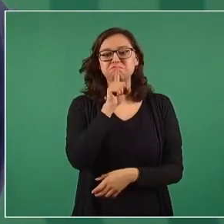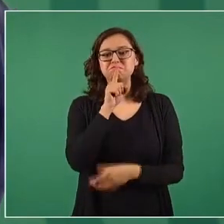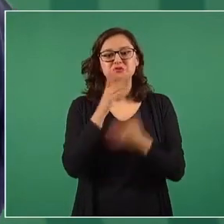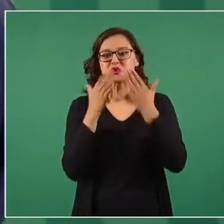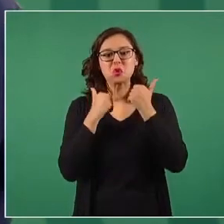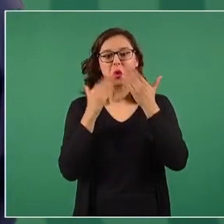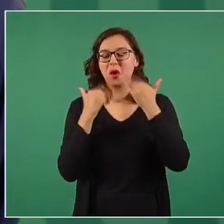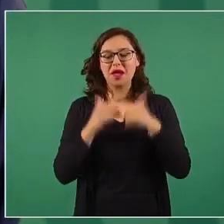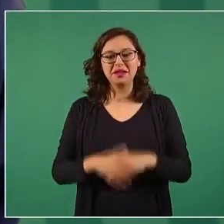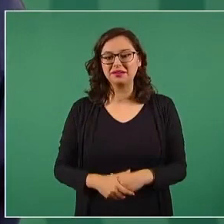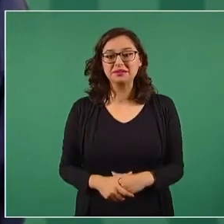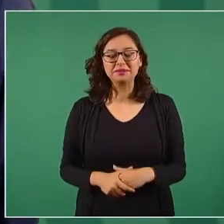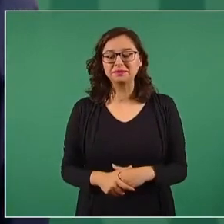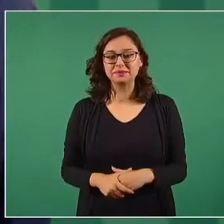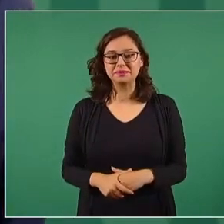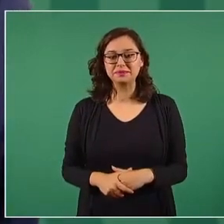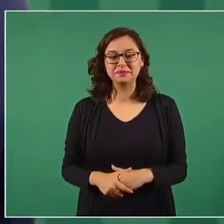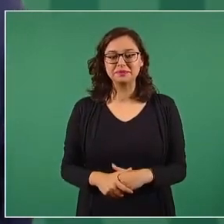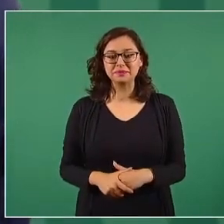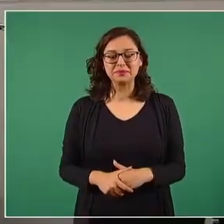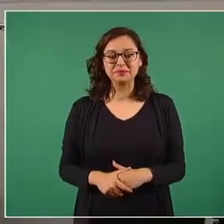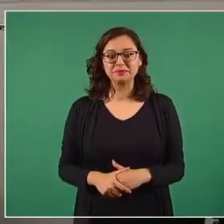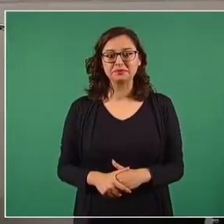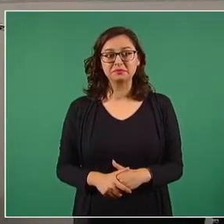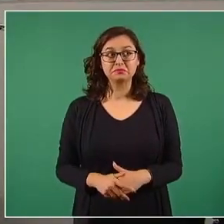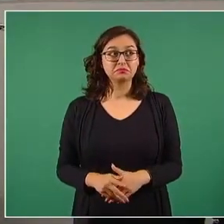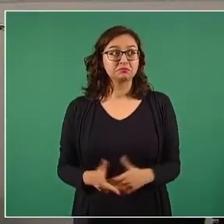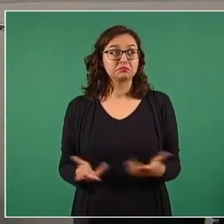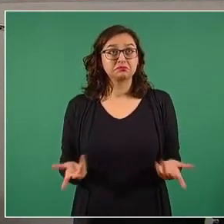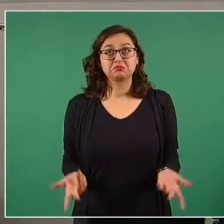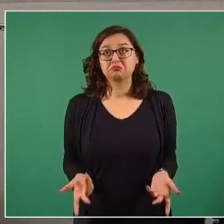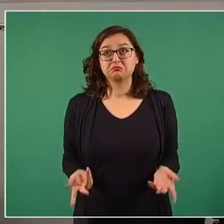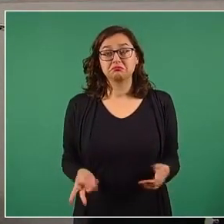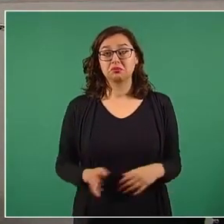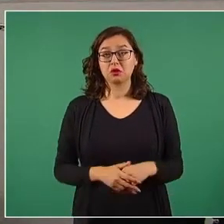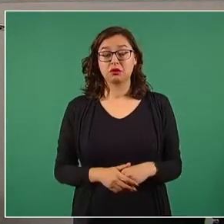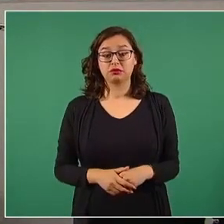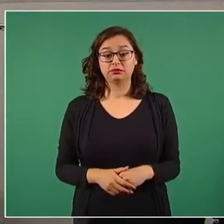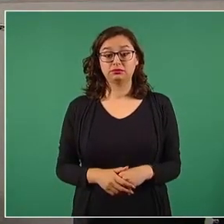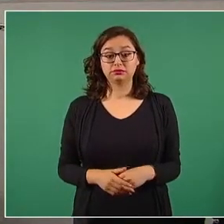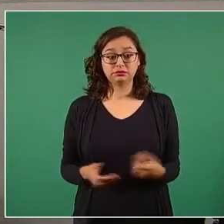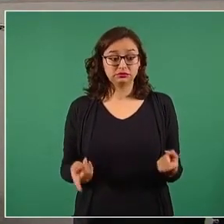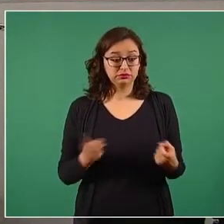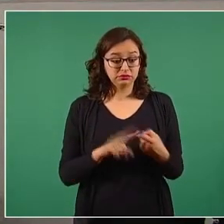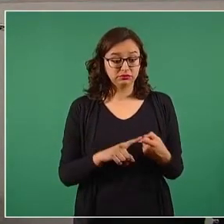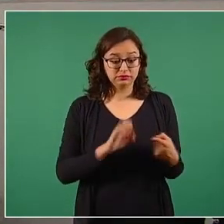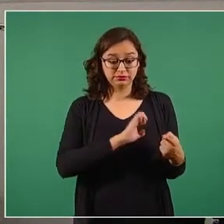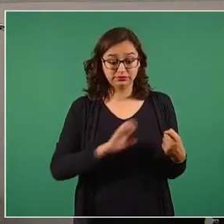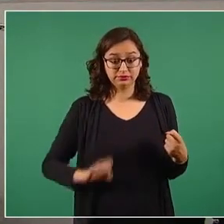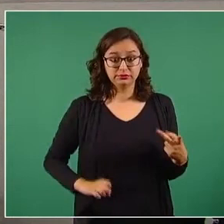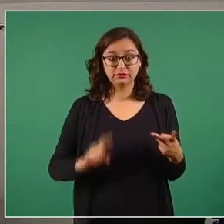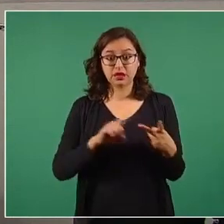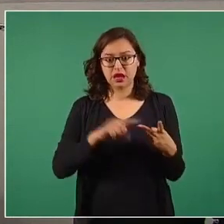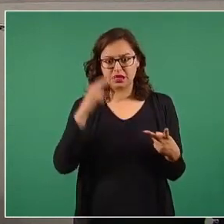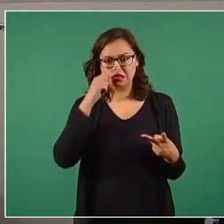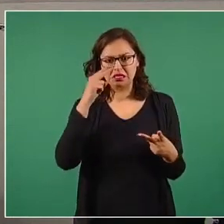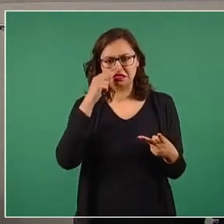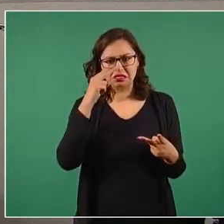O a lo mejor, pero sería Ecatepec. Nesa, a ver, estaría